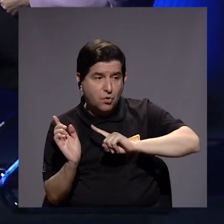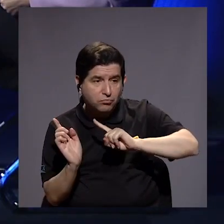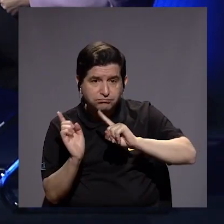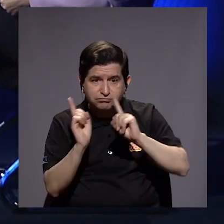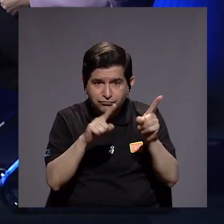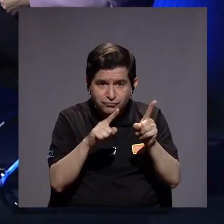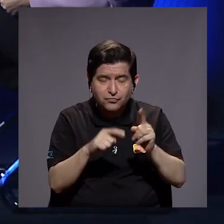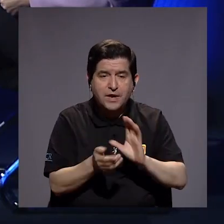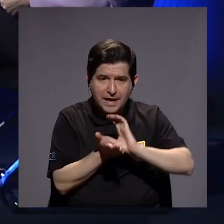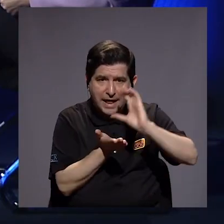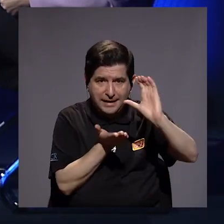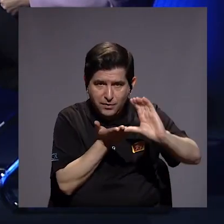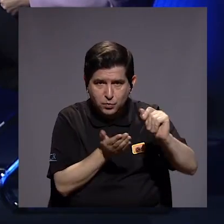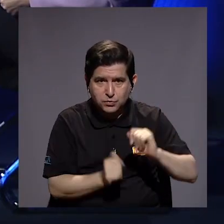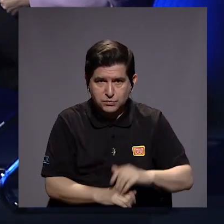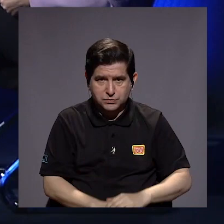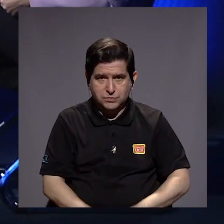hacer